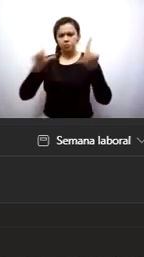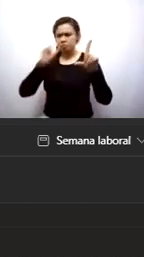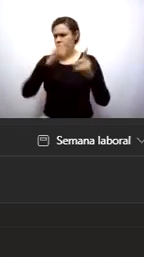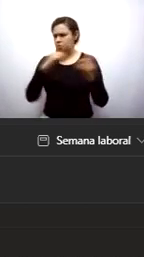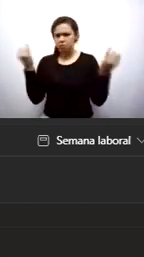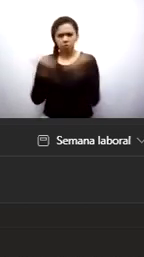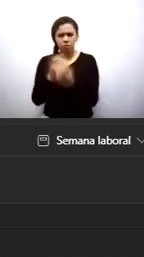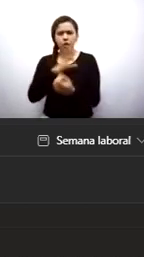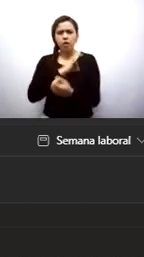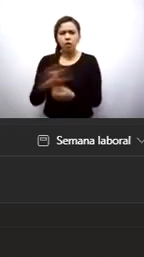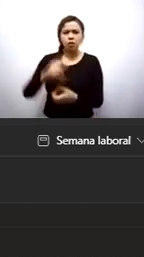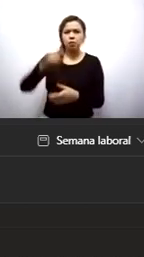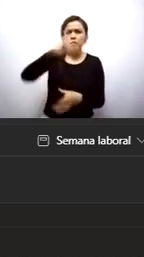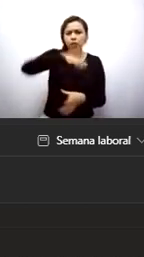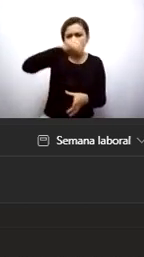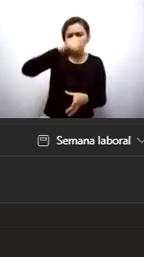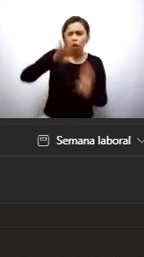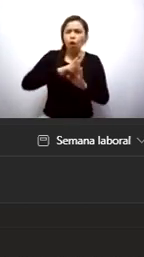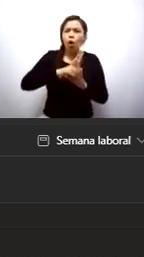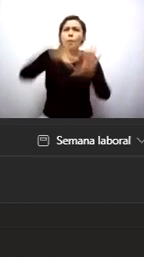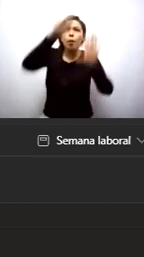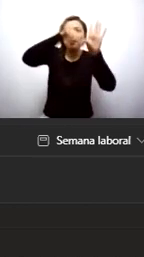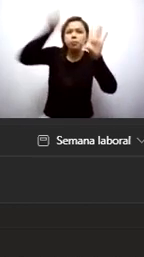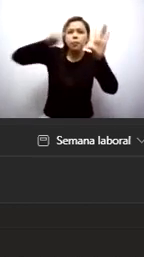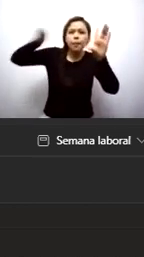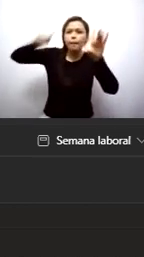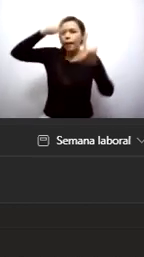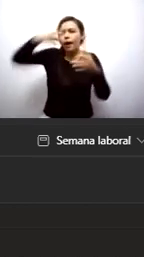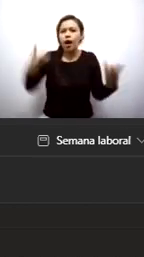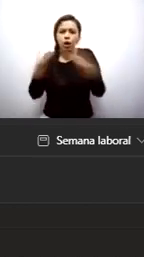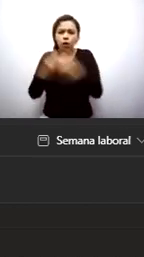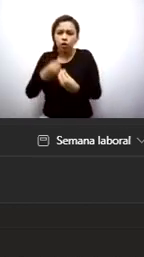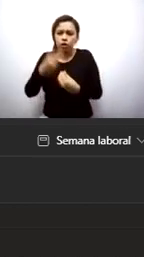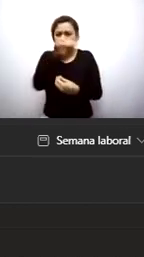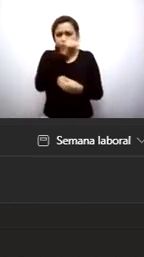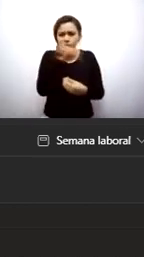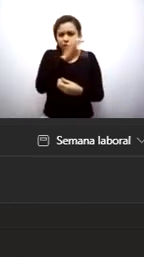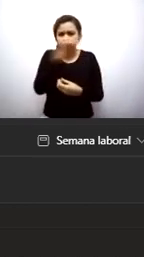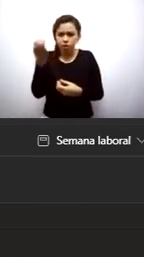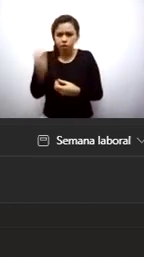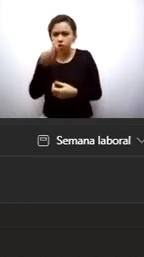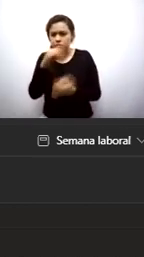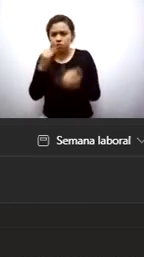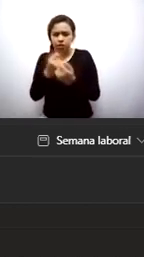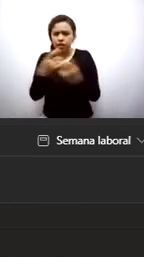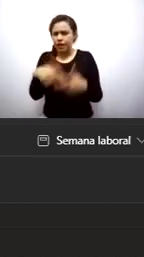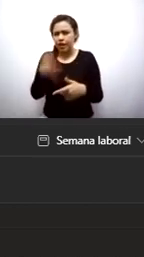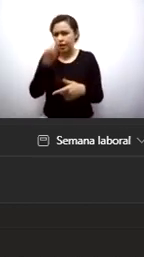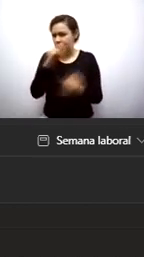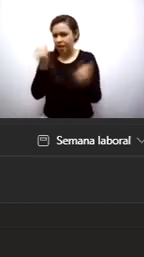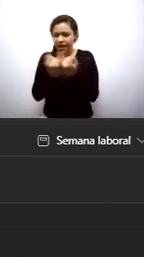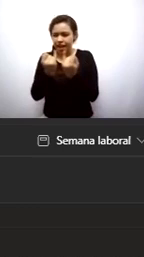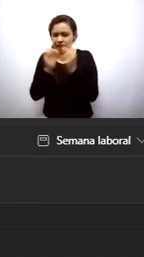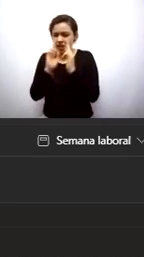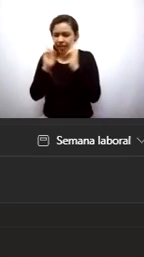en una pizarra colaborativa como aquí en Zoom, como aquí en la videoconferencia. Podemos hacer